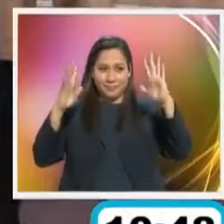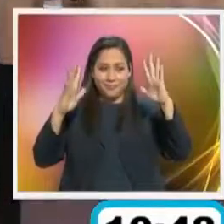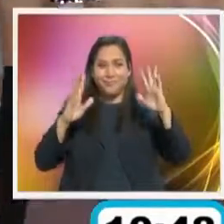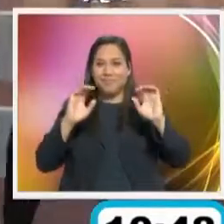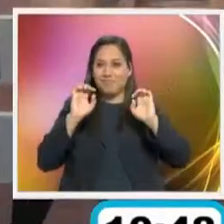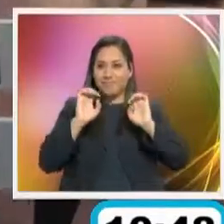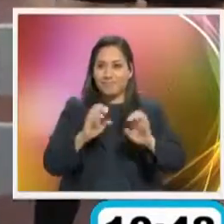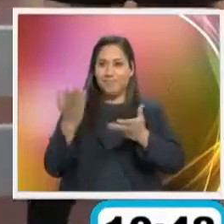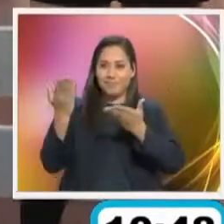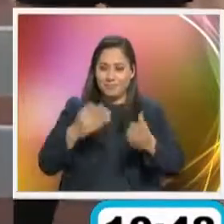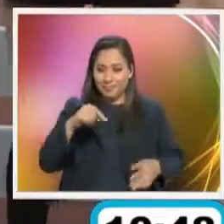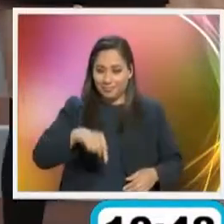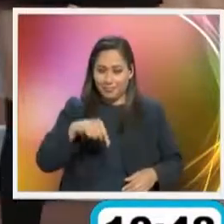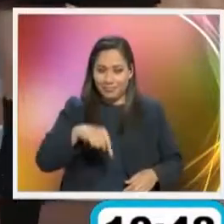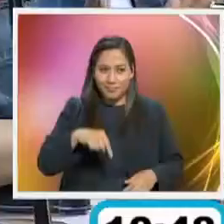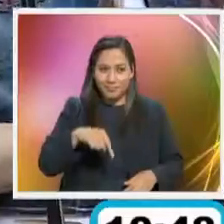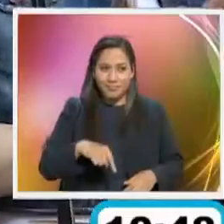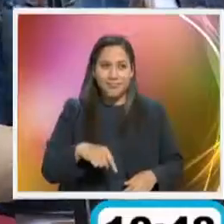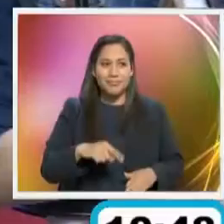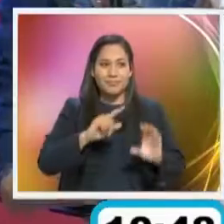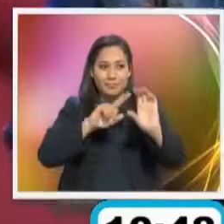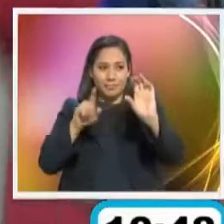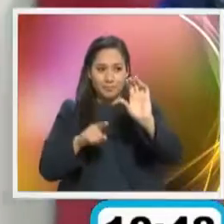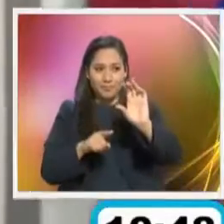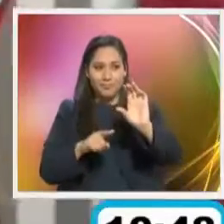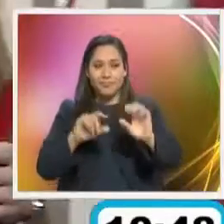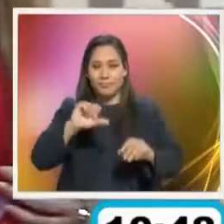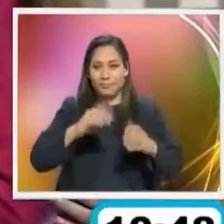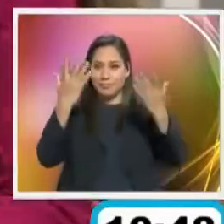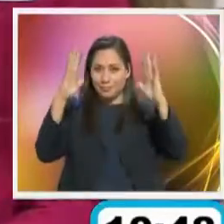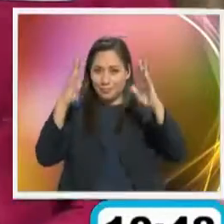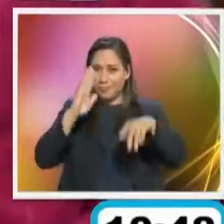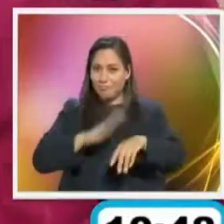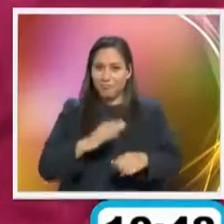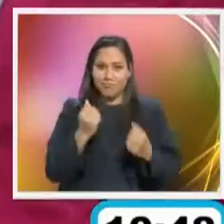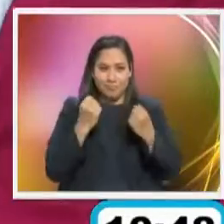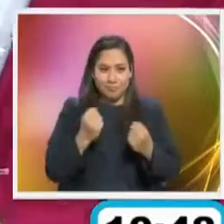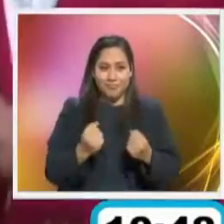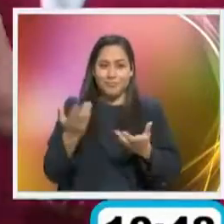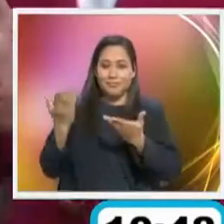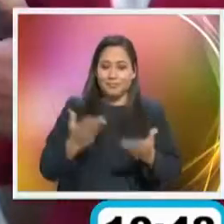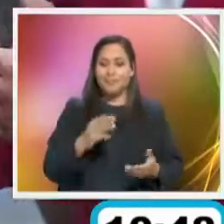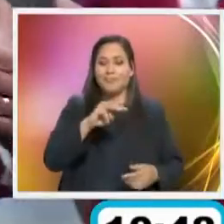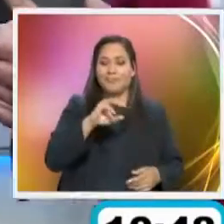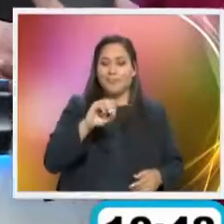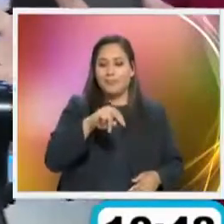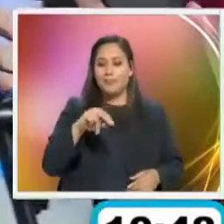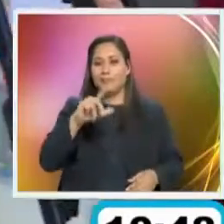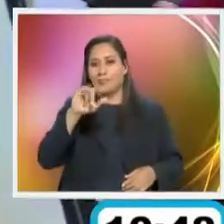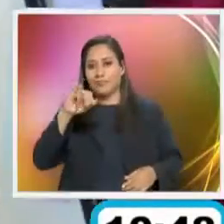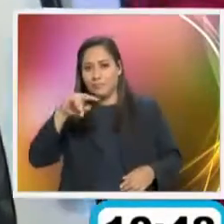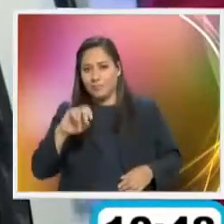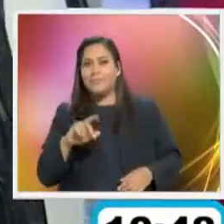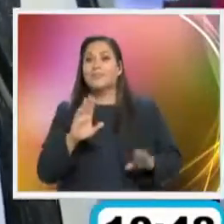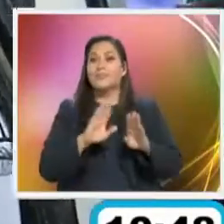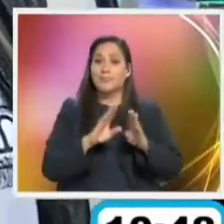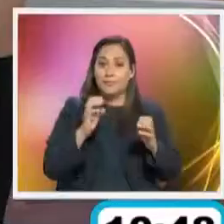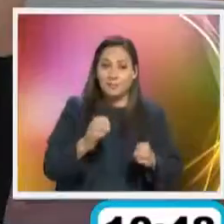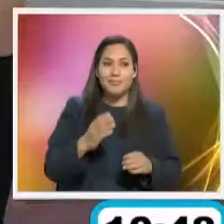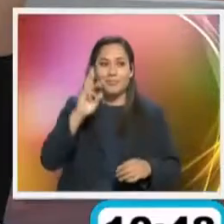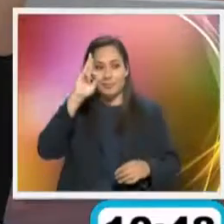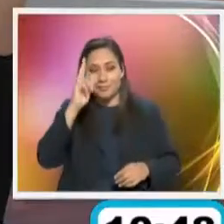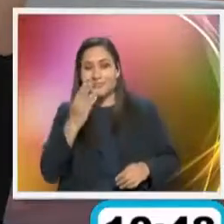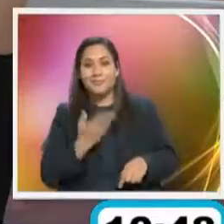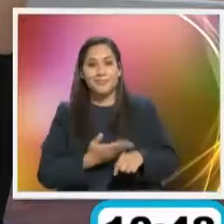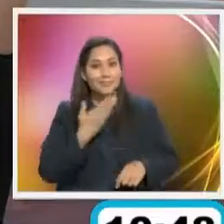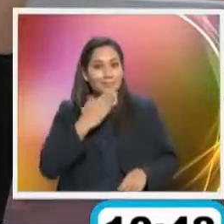Engalanados estamos aquí en tus ciudades. Hoy aplaudieron un poquito más de lo normal. Nos acompaña Moonlight. Niñas, ¿cómo están?